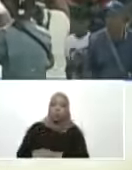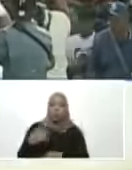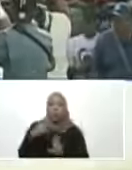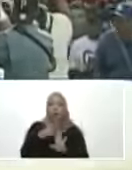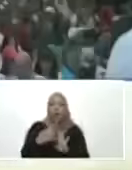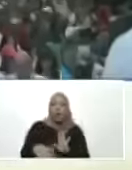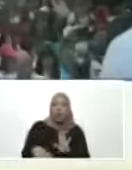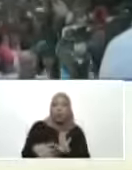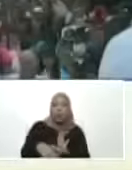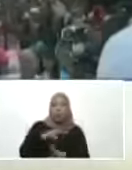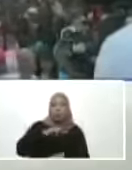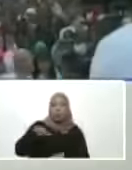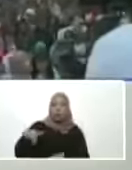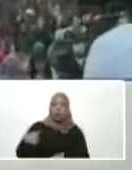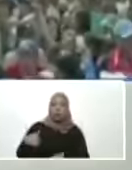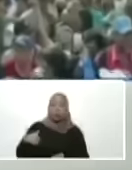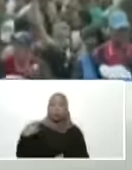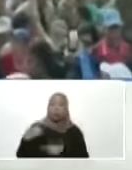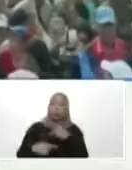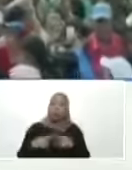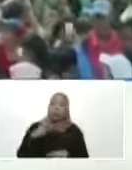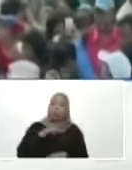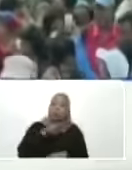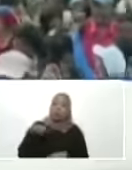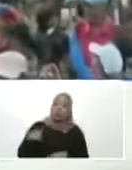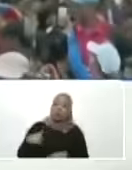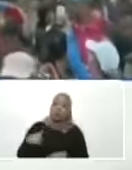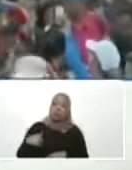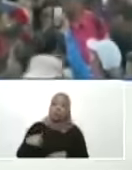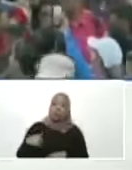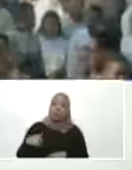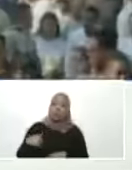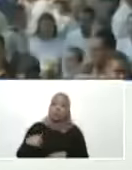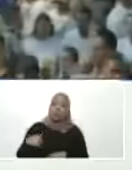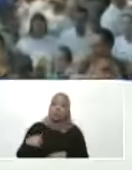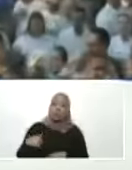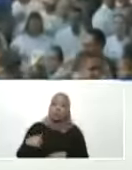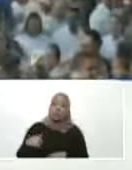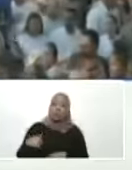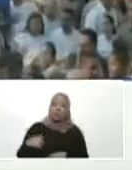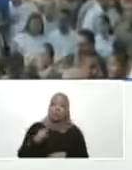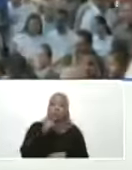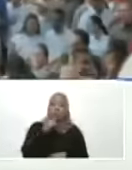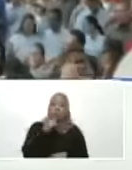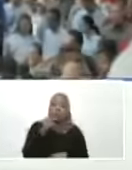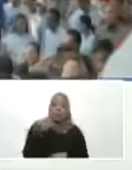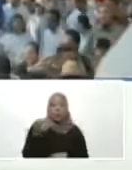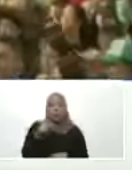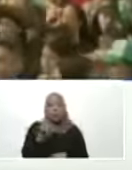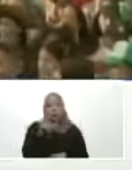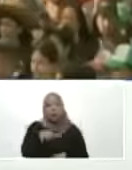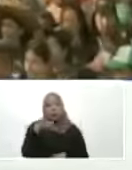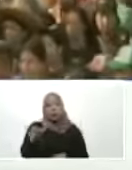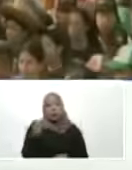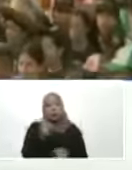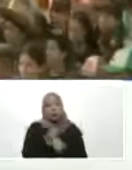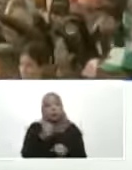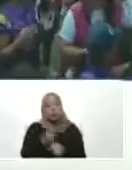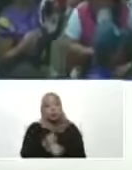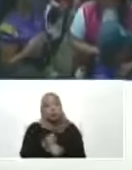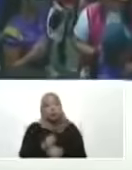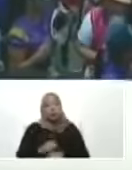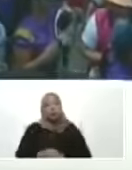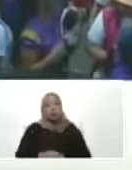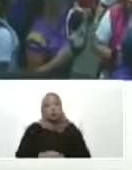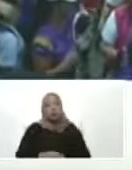a la familia como núcleo de la sociedad y de los valores de la familia. Y nosotros los bolivarianos y los chavistas nos